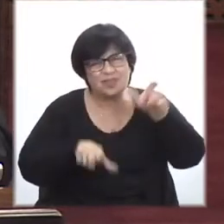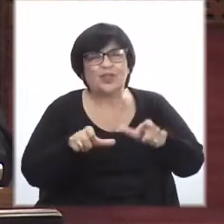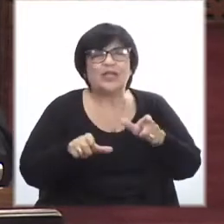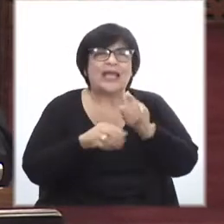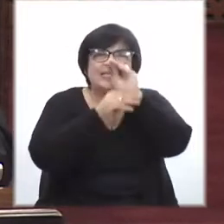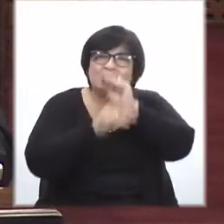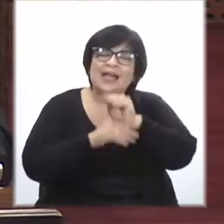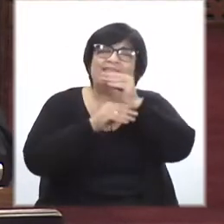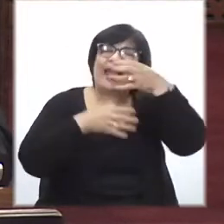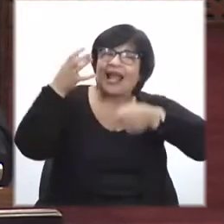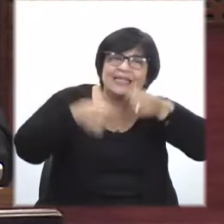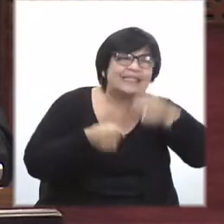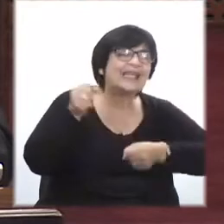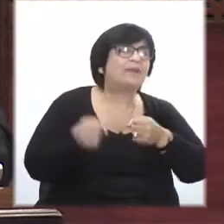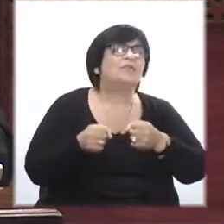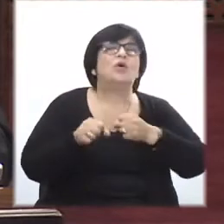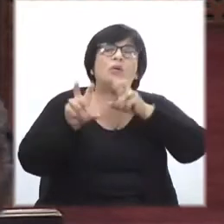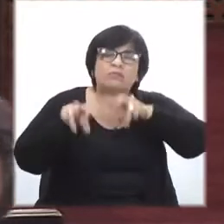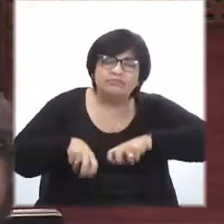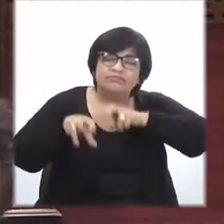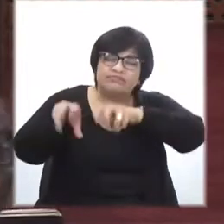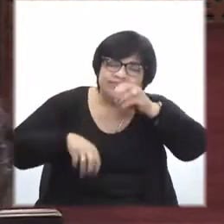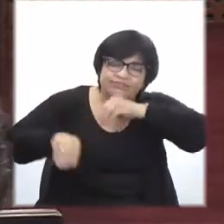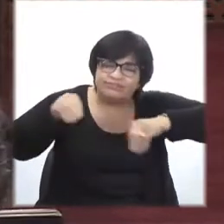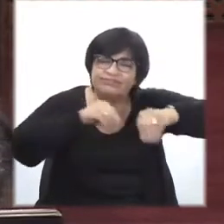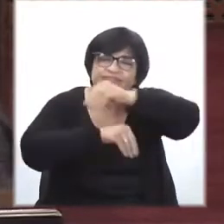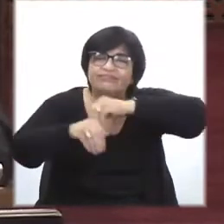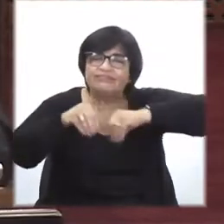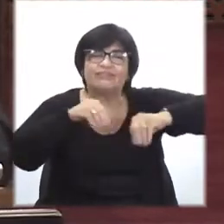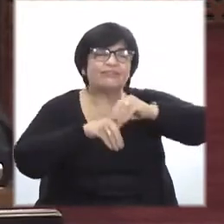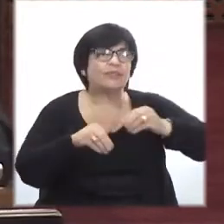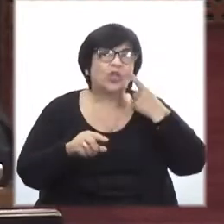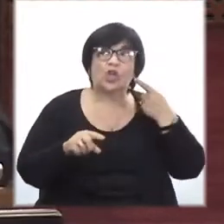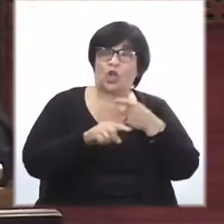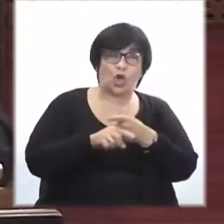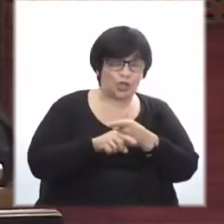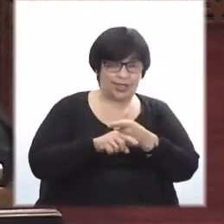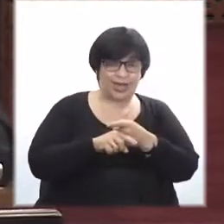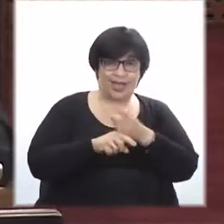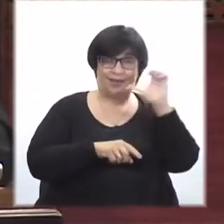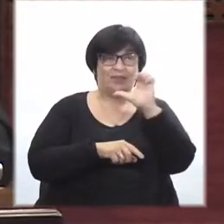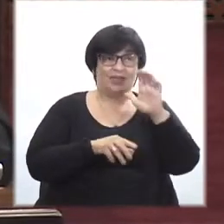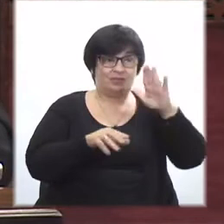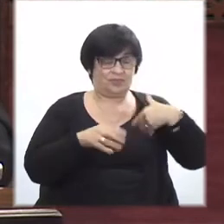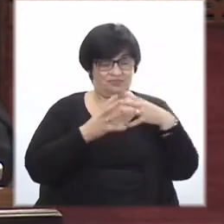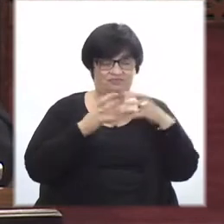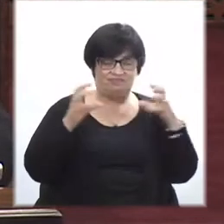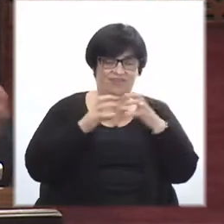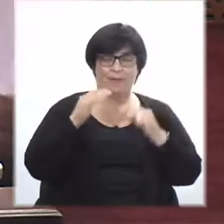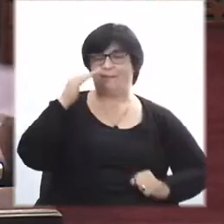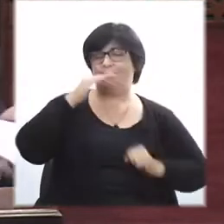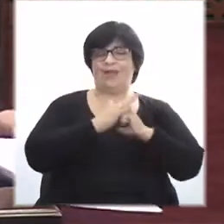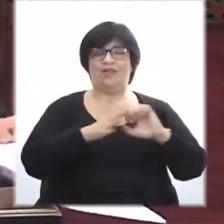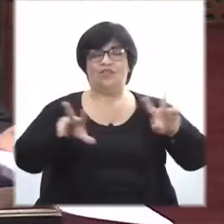la agricultura y la ganadería intensiva, contra el avance de empresas de producción celulósica que pretenden maximizar sus